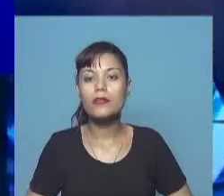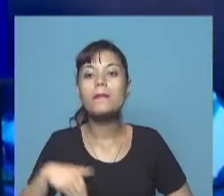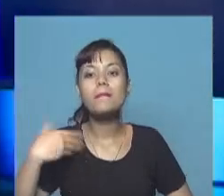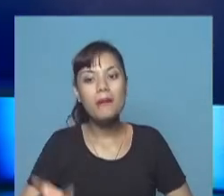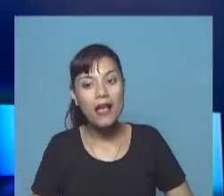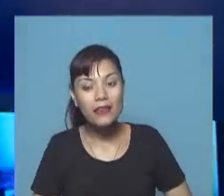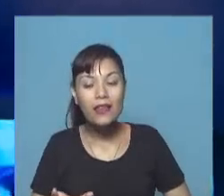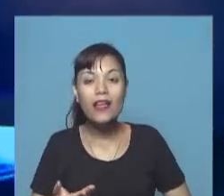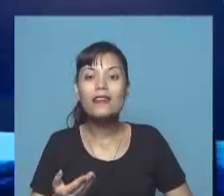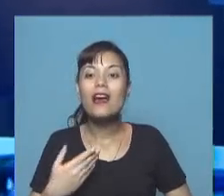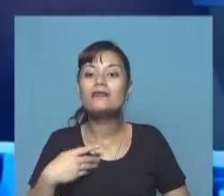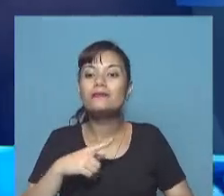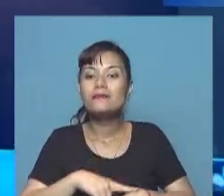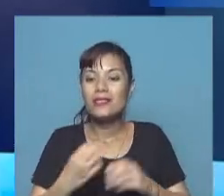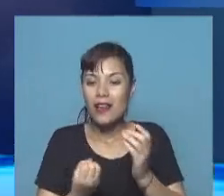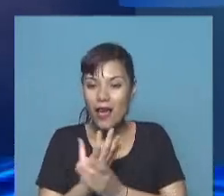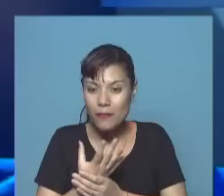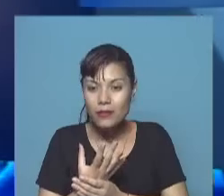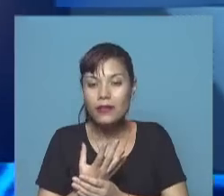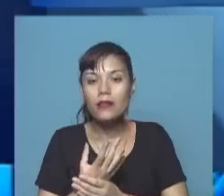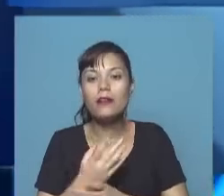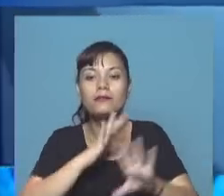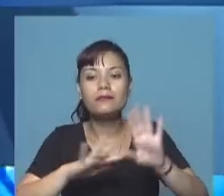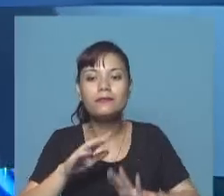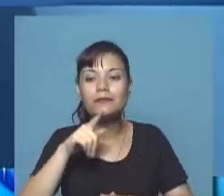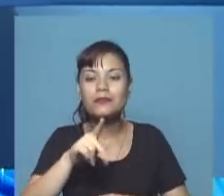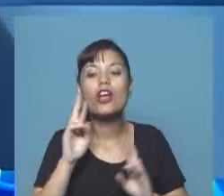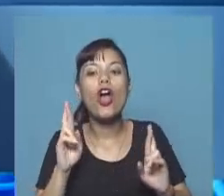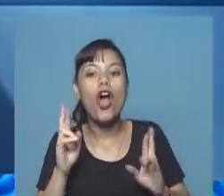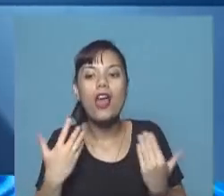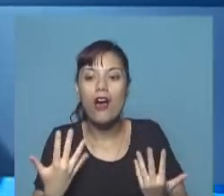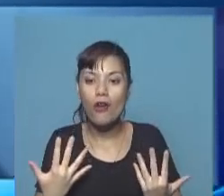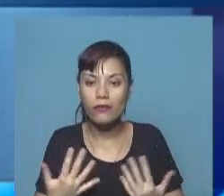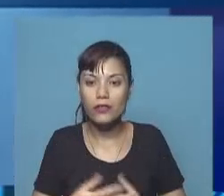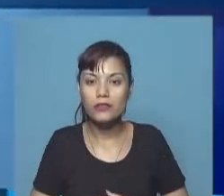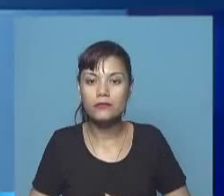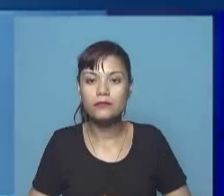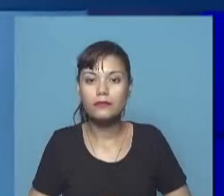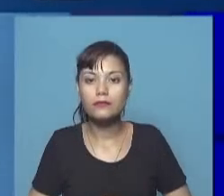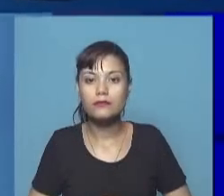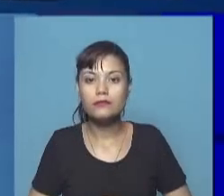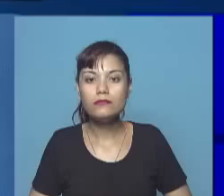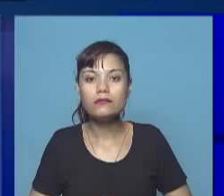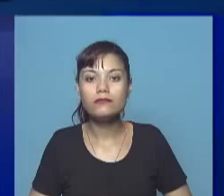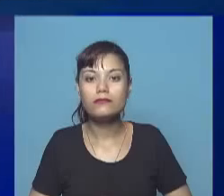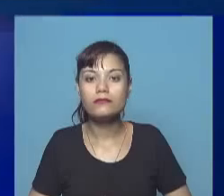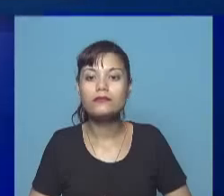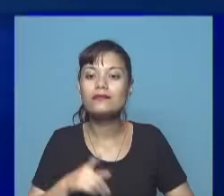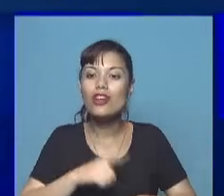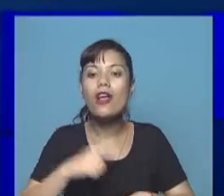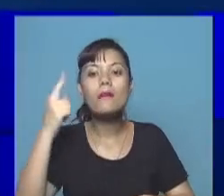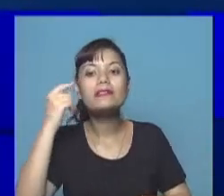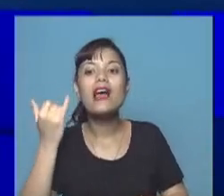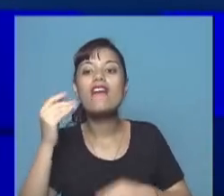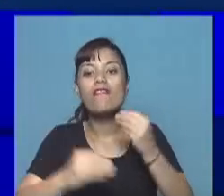Mañana, durante horas de la mañana, se realizará el censo y ojalá, por supuesto, se tenga en cuenta con sensibilidad a la hora de pensar que